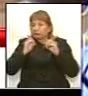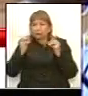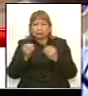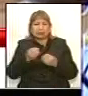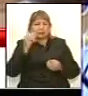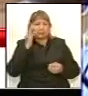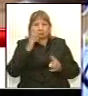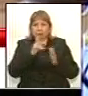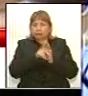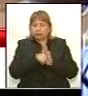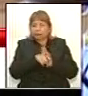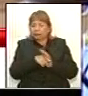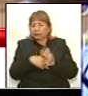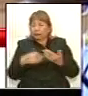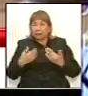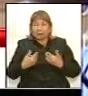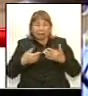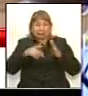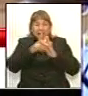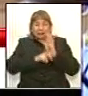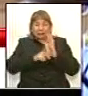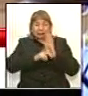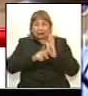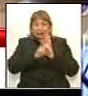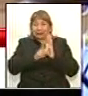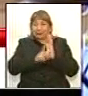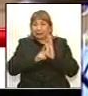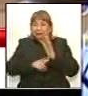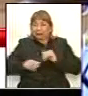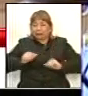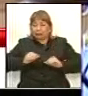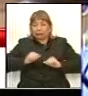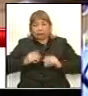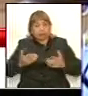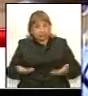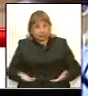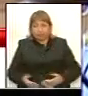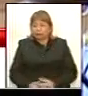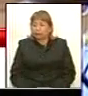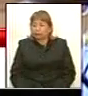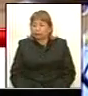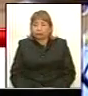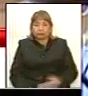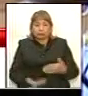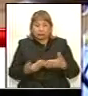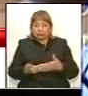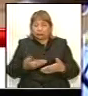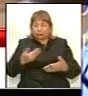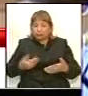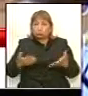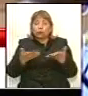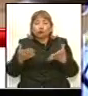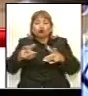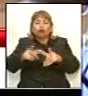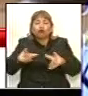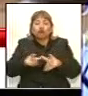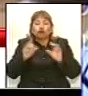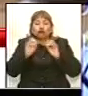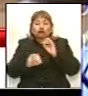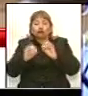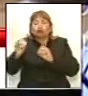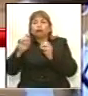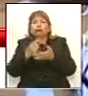5 minutos. Entonces, tener una relación de necesidades en caso de un terremoto, un protocolo de ubicación, qué es lo que se tiene que